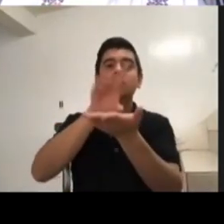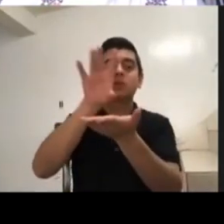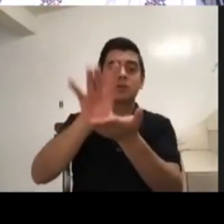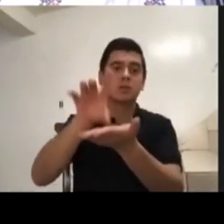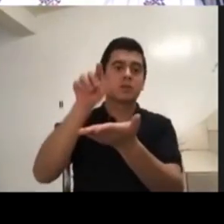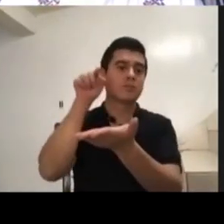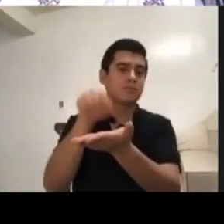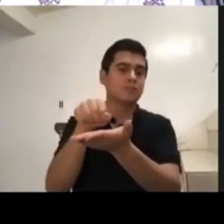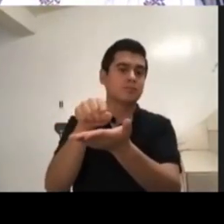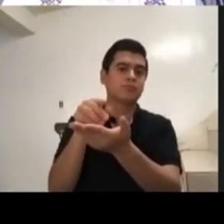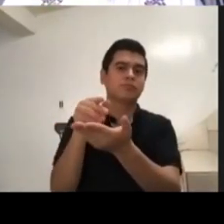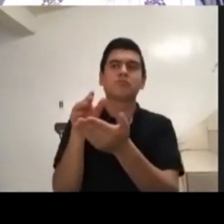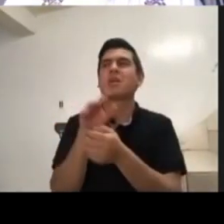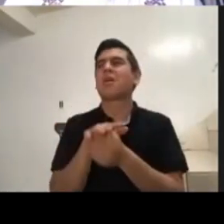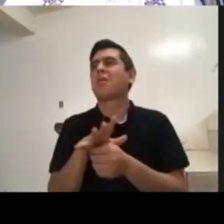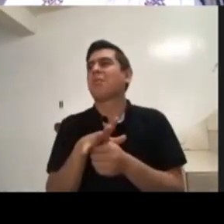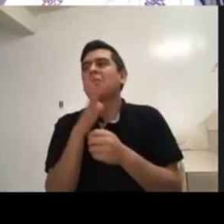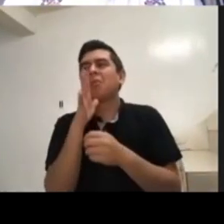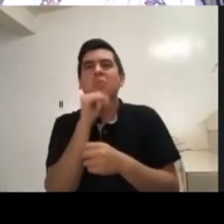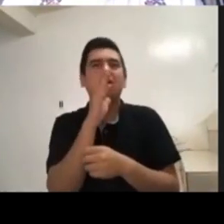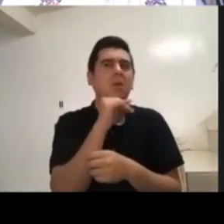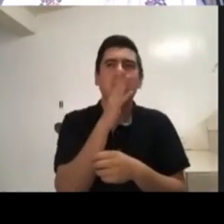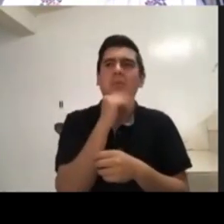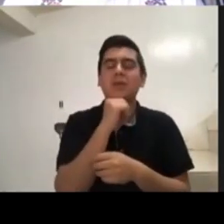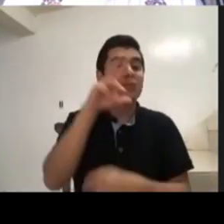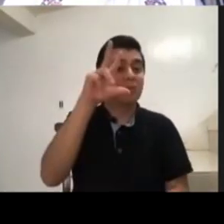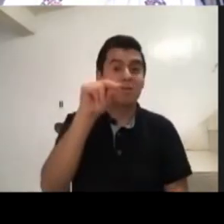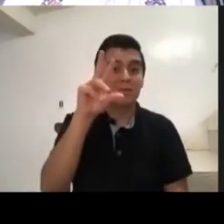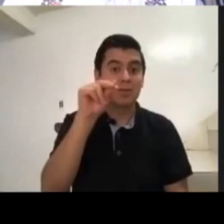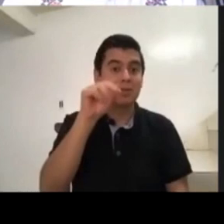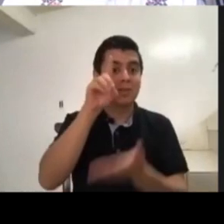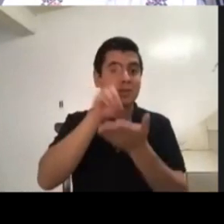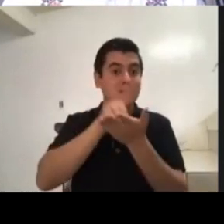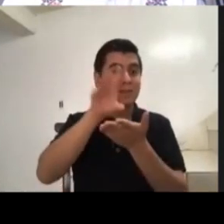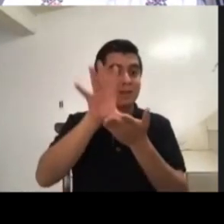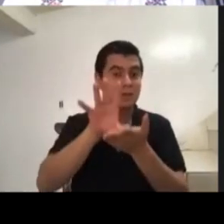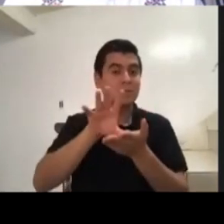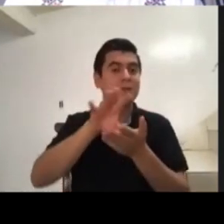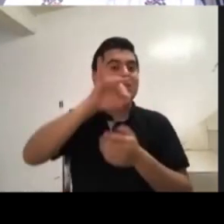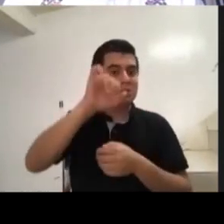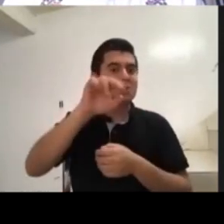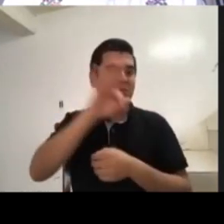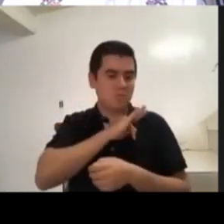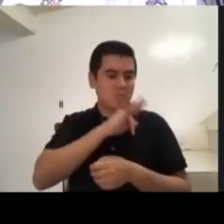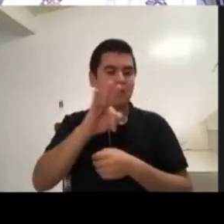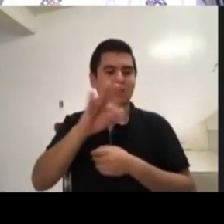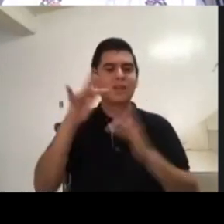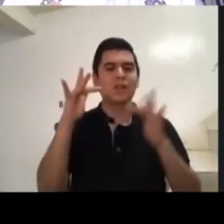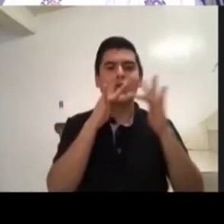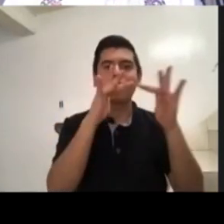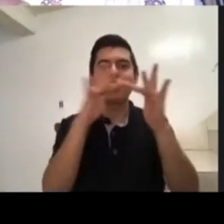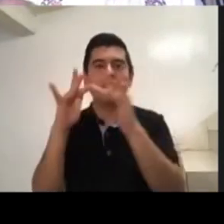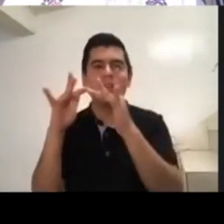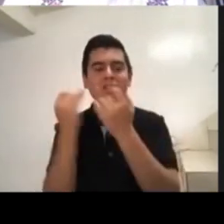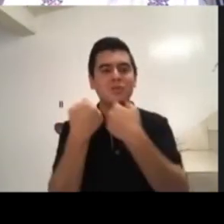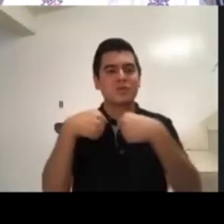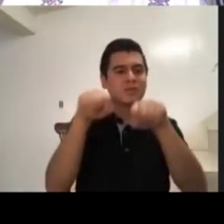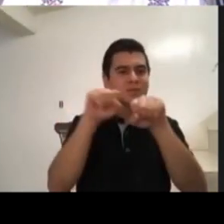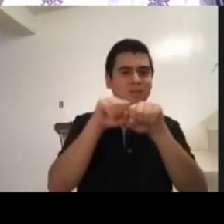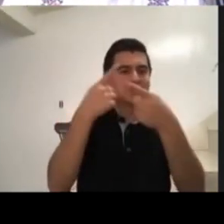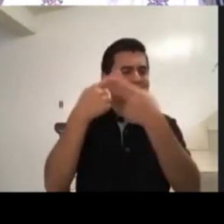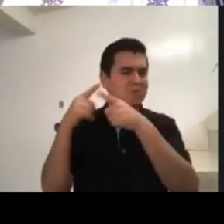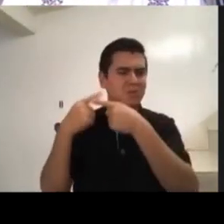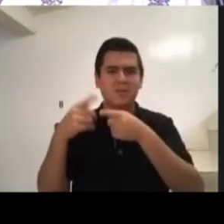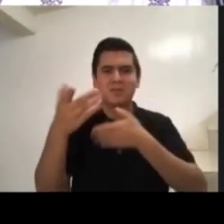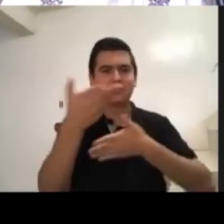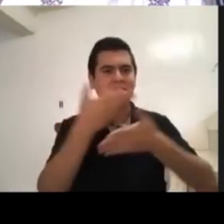la disfuncionalidad que tiene la persona, sino la relación con el entorno, con un entorno que